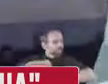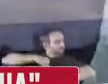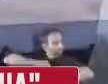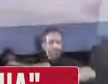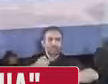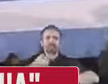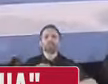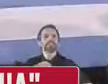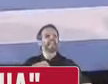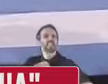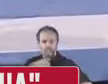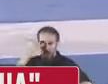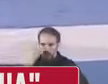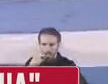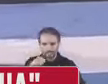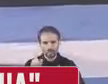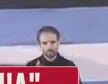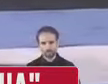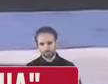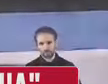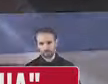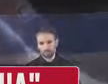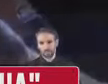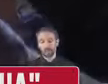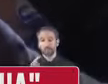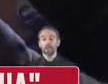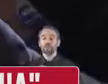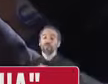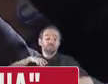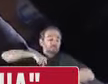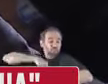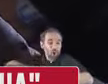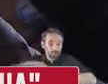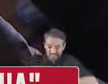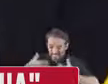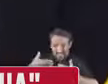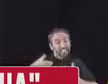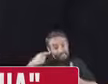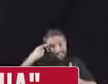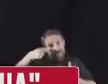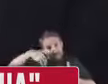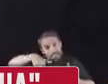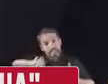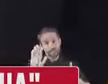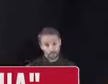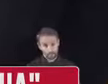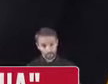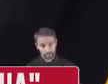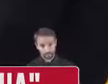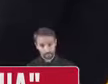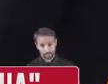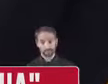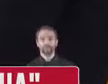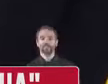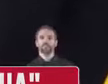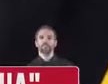fondo profundo de nuestras almas creíamos que eso podía pasar y que iba a pasar y entonces